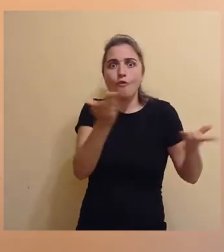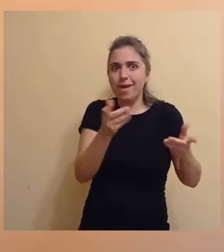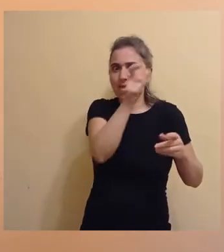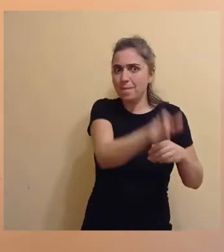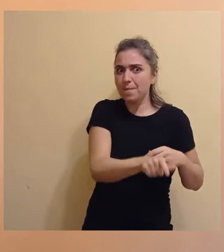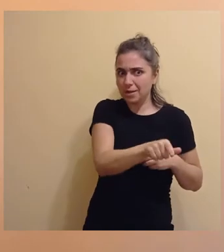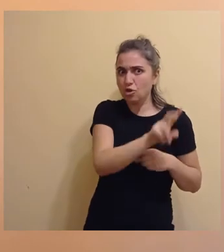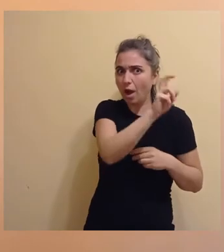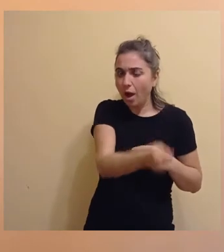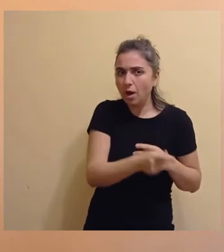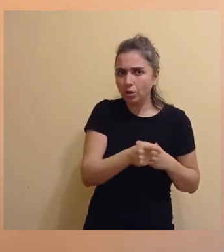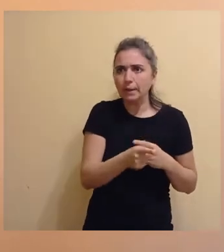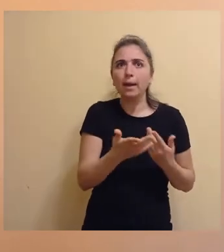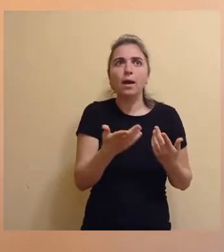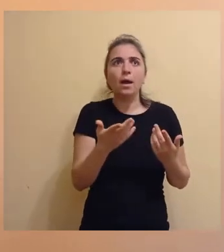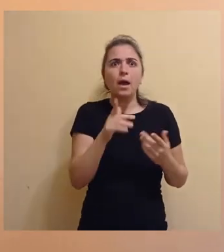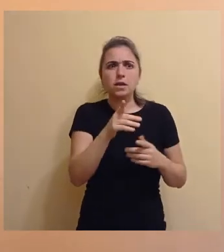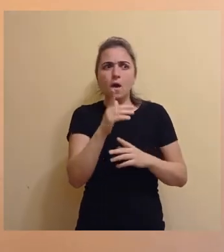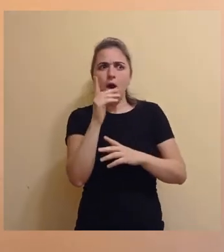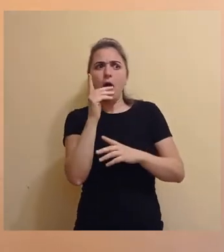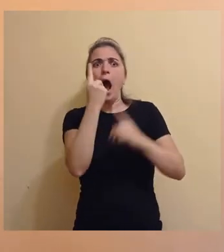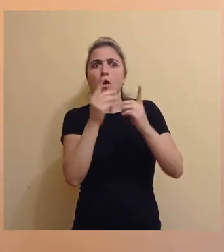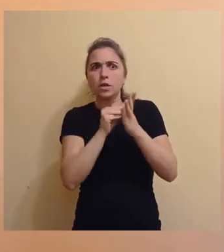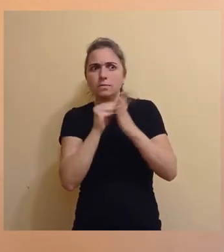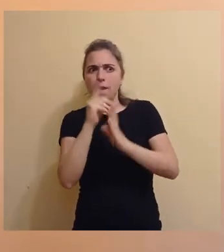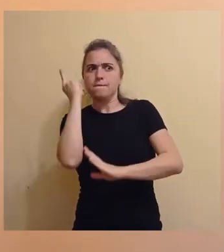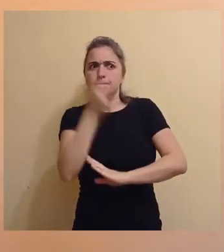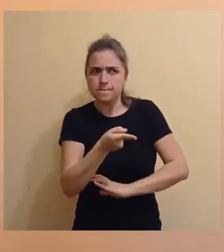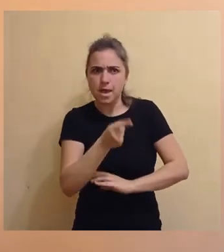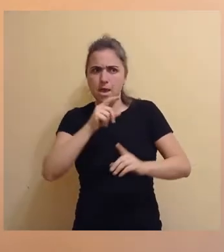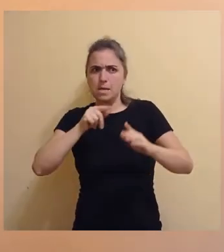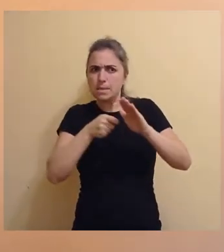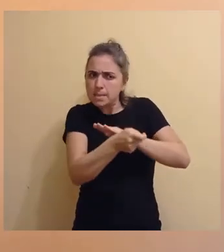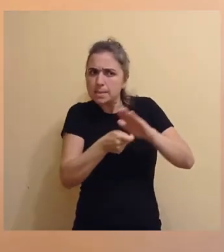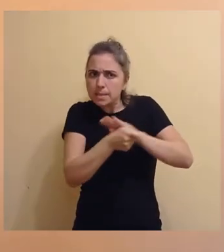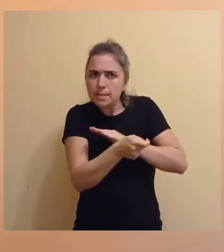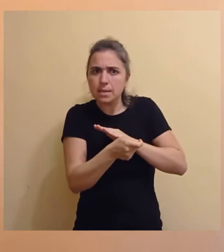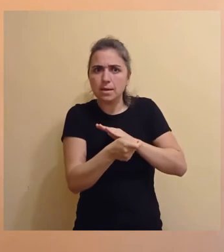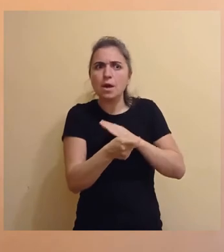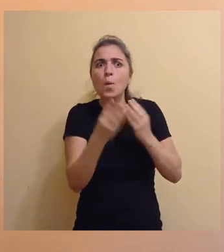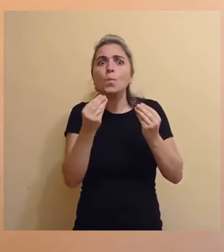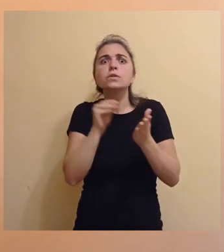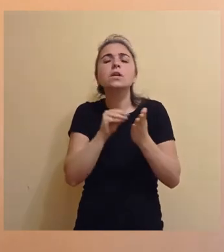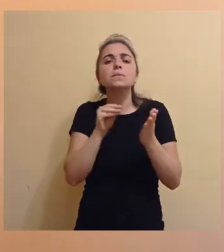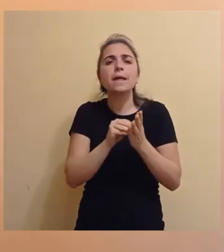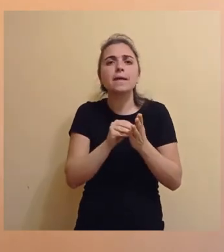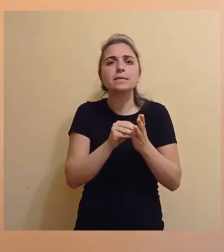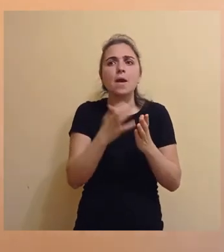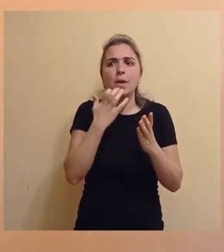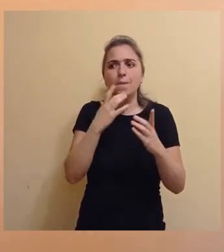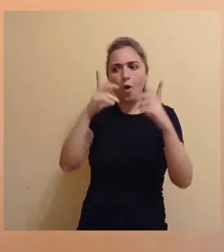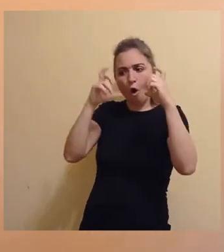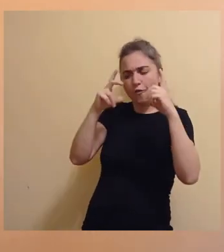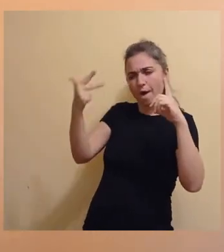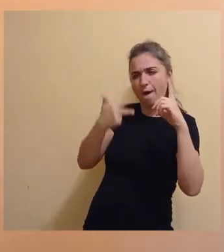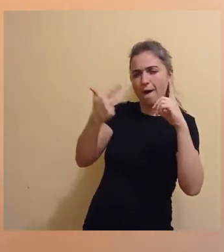la confianza de la otra persona, incluso llegado un momento amenazándola y extorsionándola muchas veces